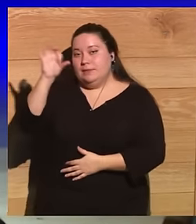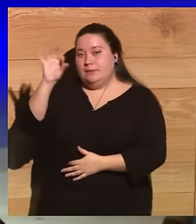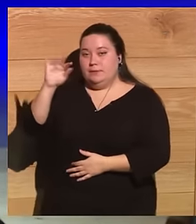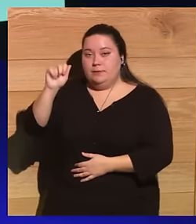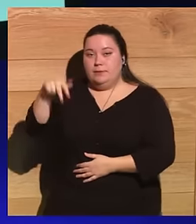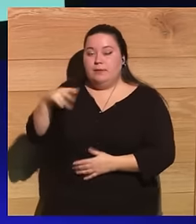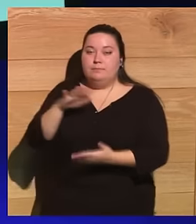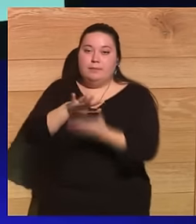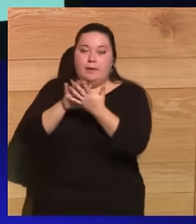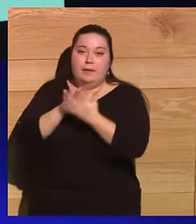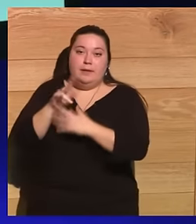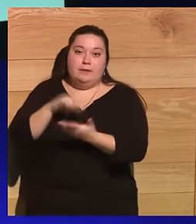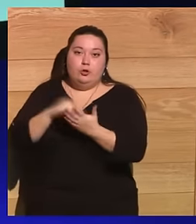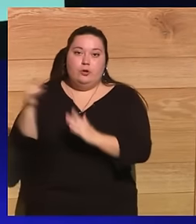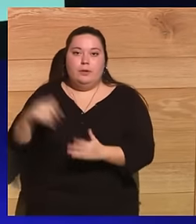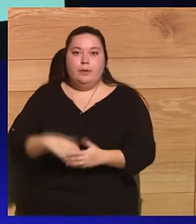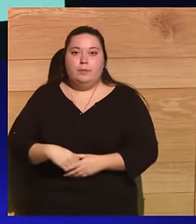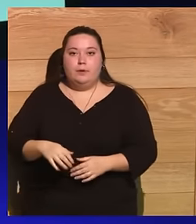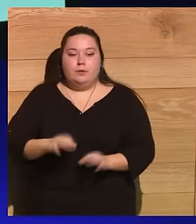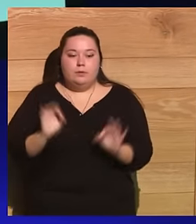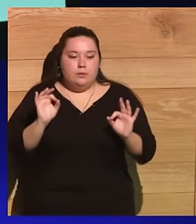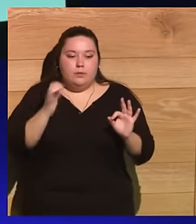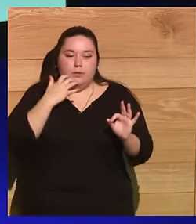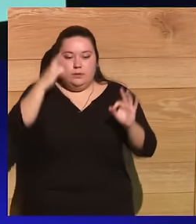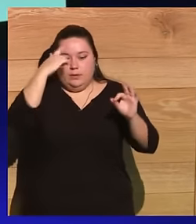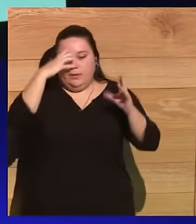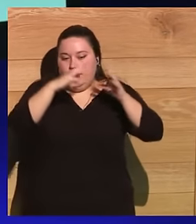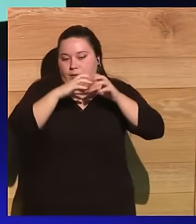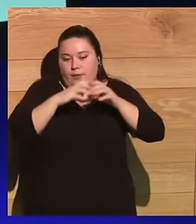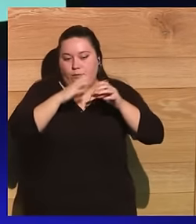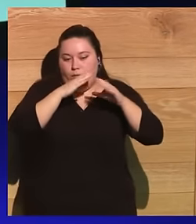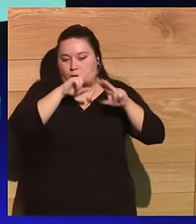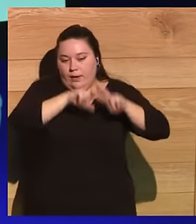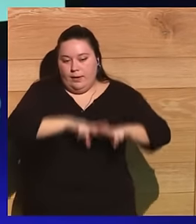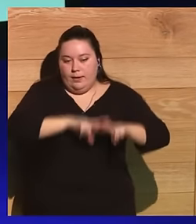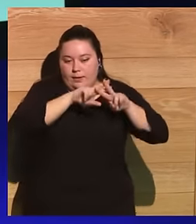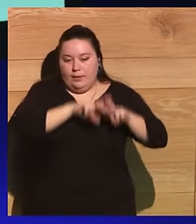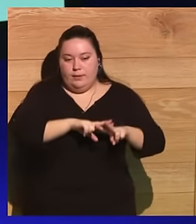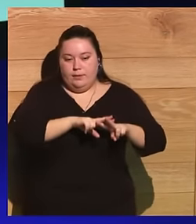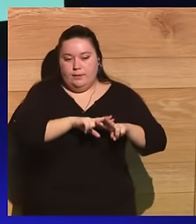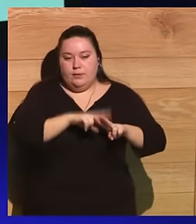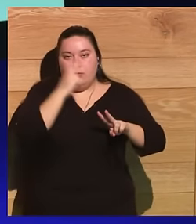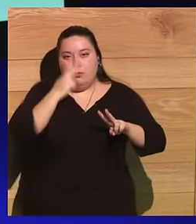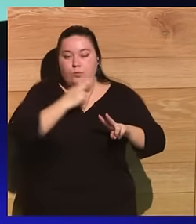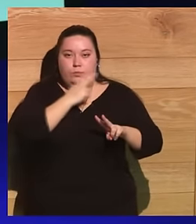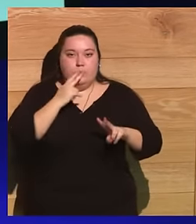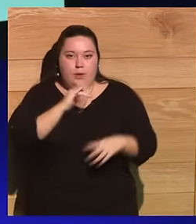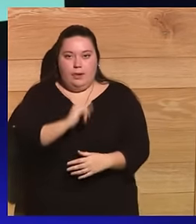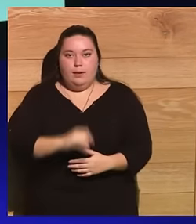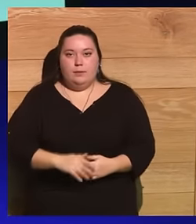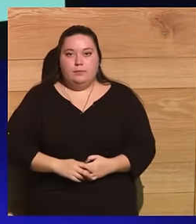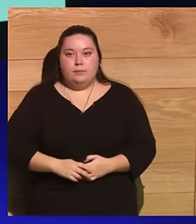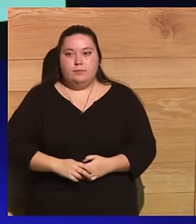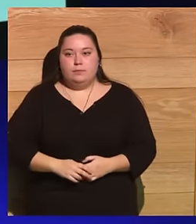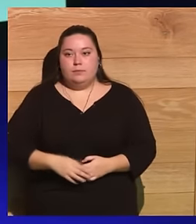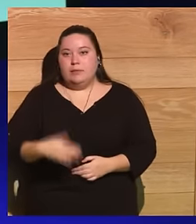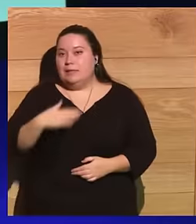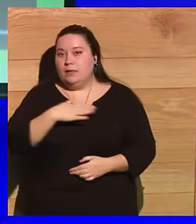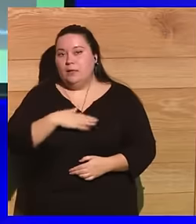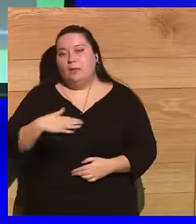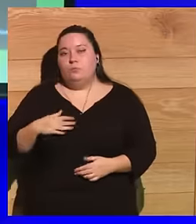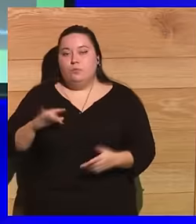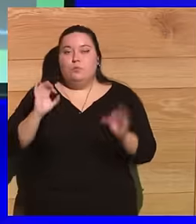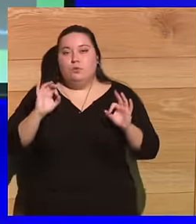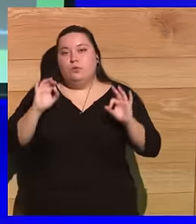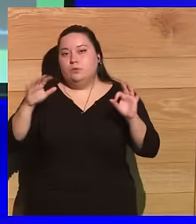hablar sobre tecnología, pero normalmente cuando analizas el cerebro suele haber como un compromiso, ¿no? Es decir, queremos una muy buena